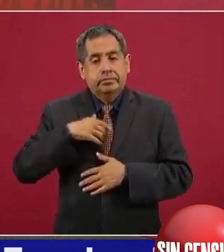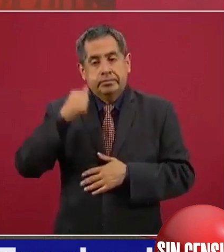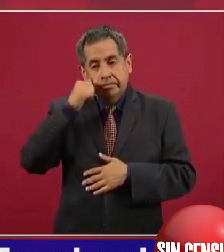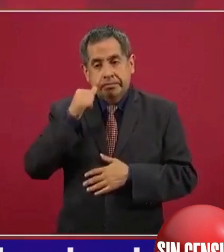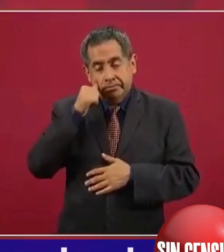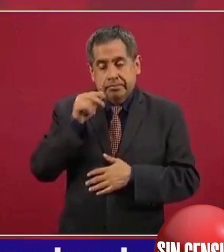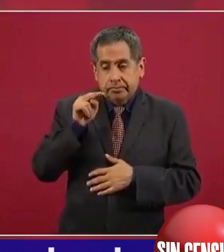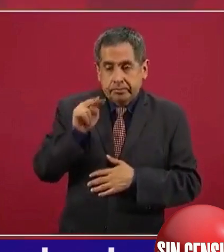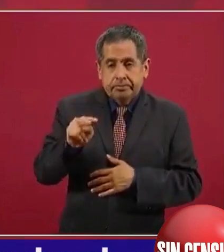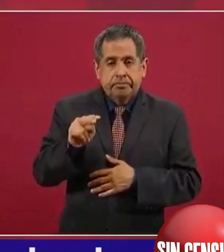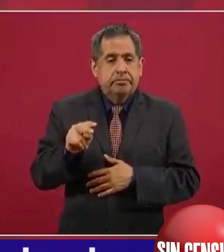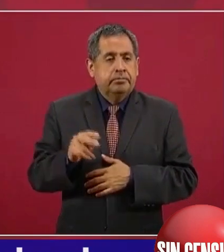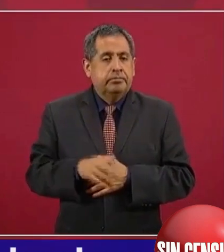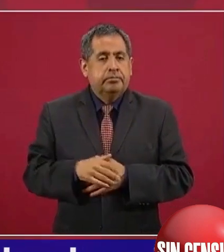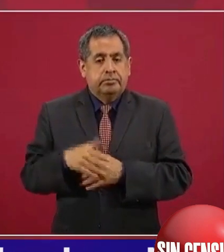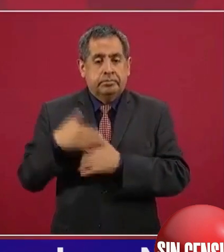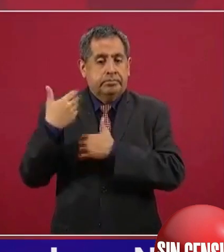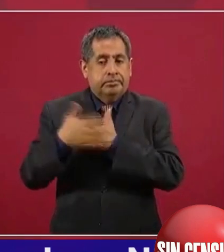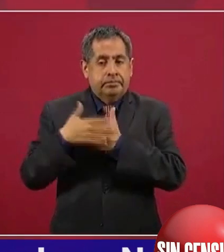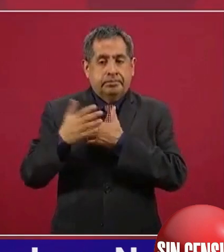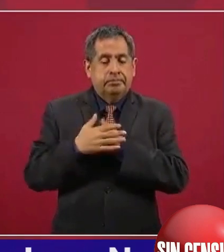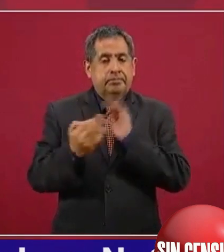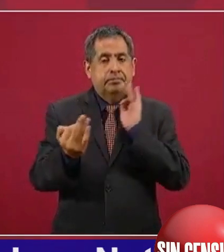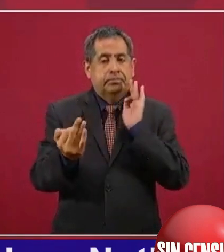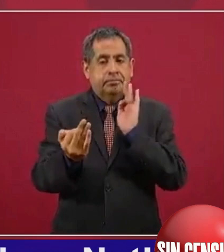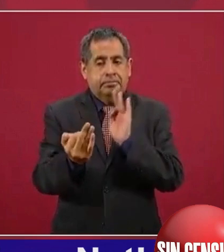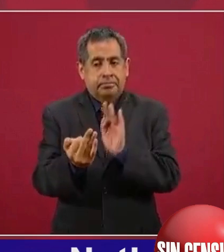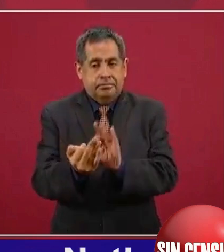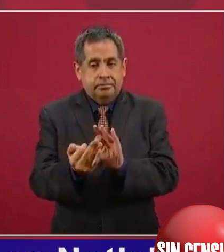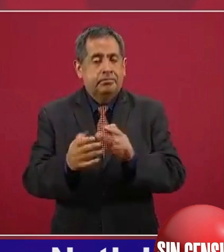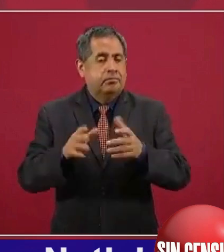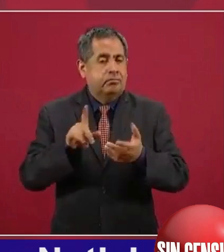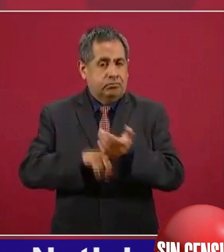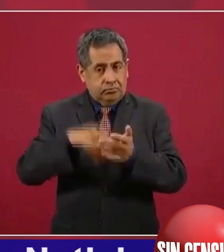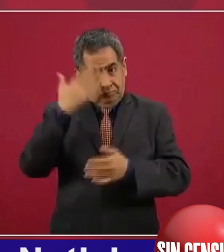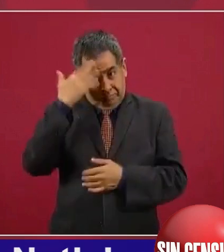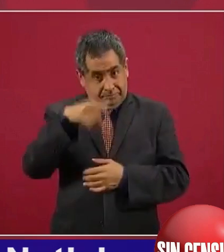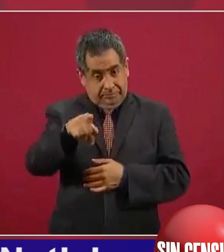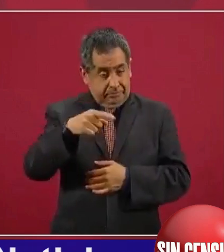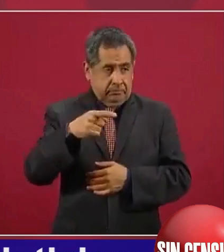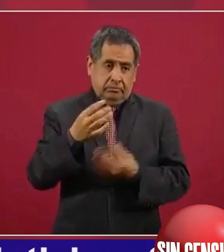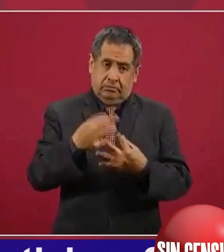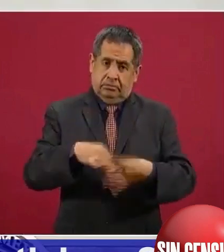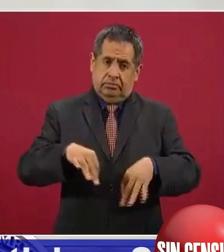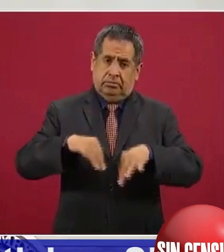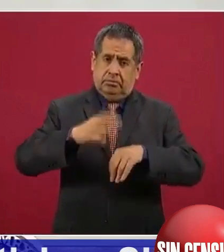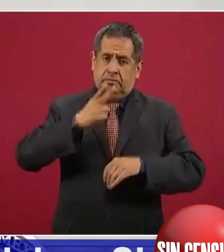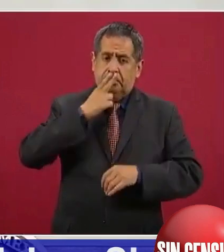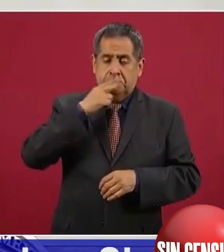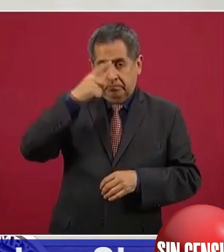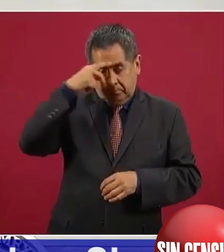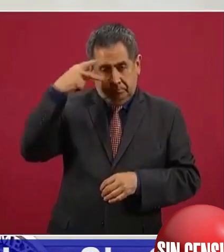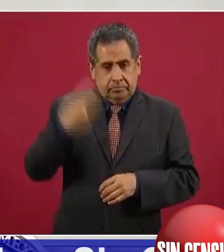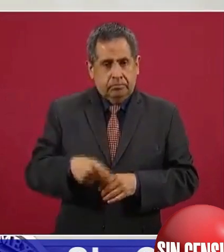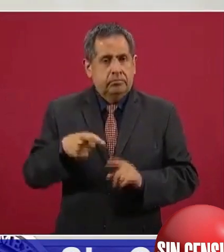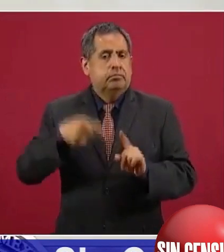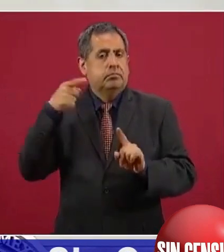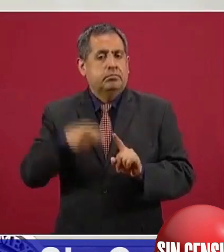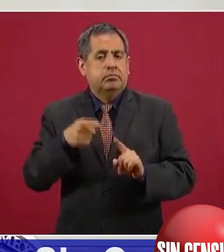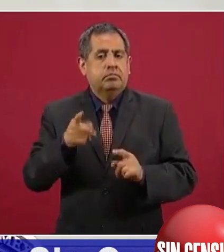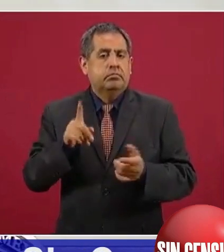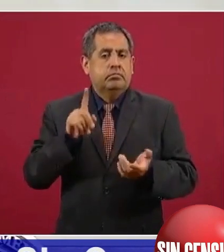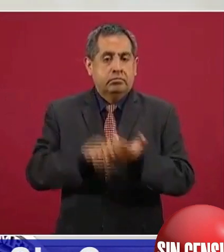acercamos a ciertas celebraciones que tienen un enorme significado para nuestra sociedad. En concreto,